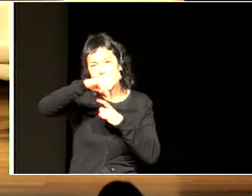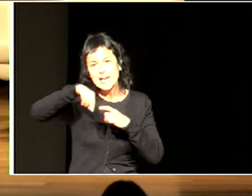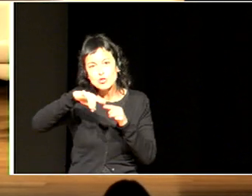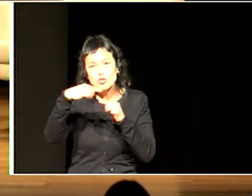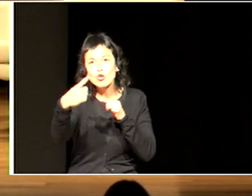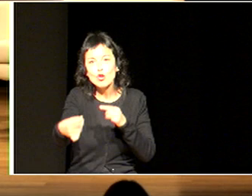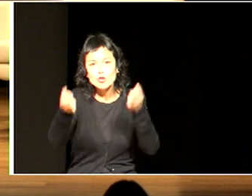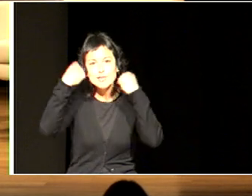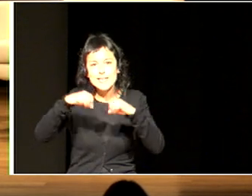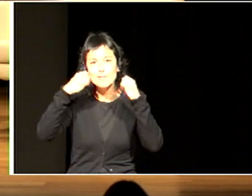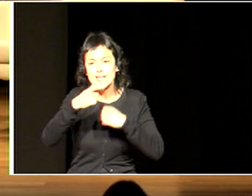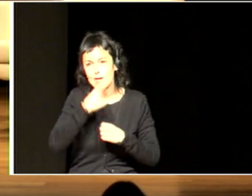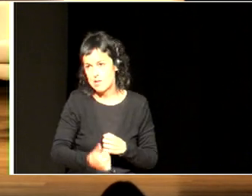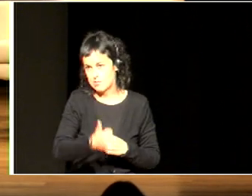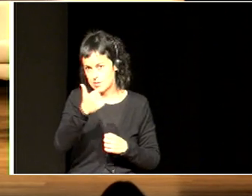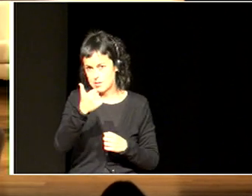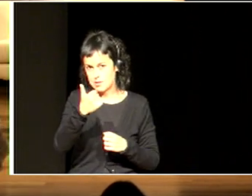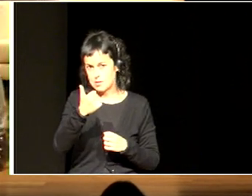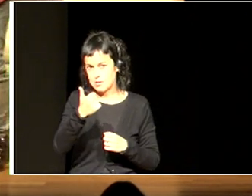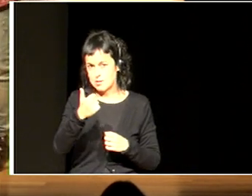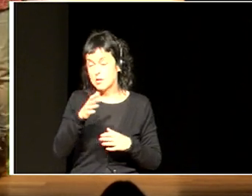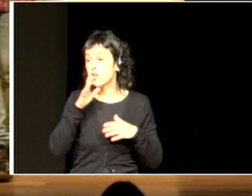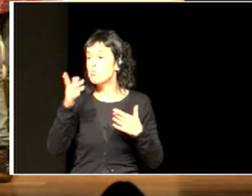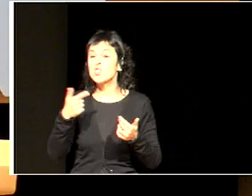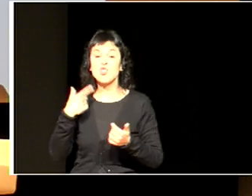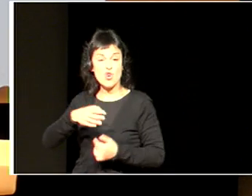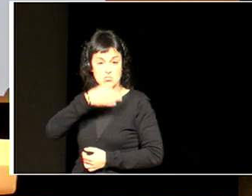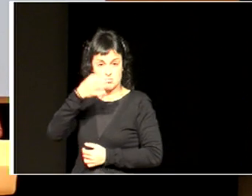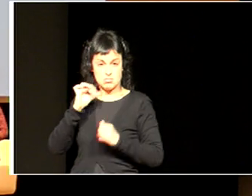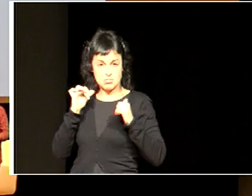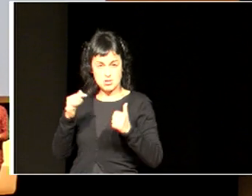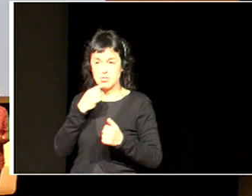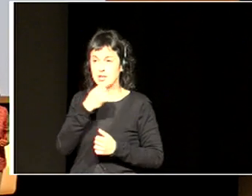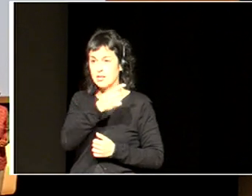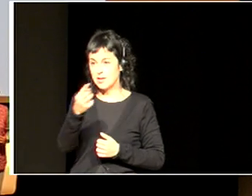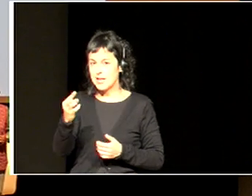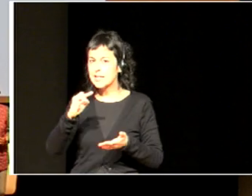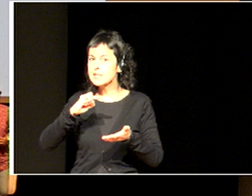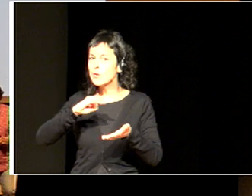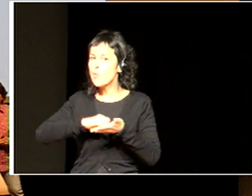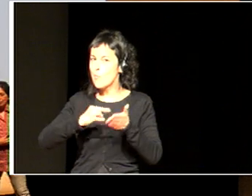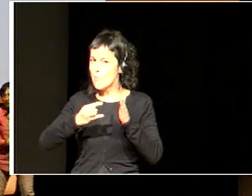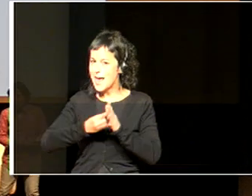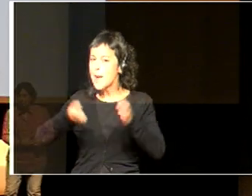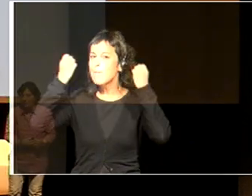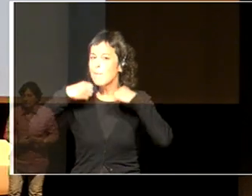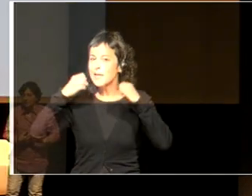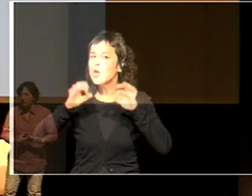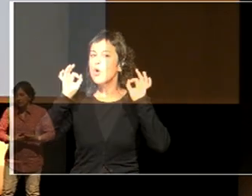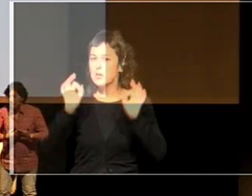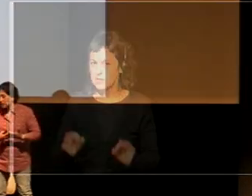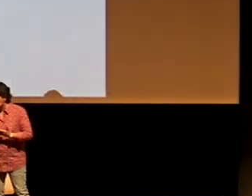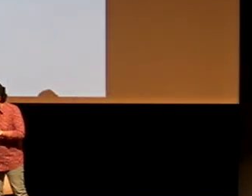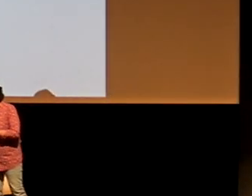del aula de ahí que al principio de la charla yo os dijera que es un plan muy práctico porque efectivamente